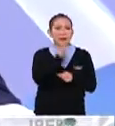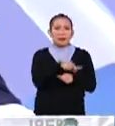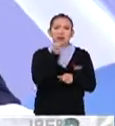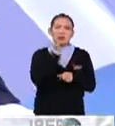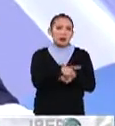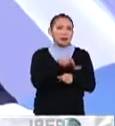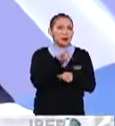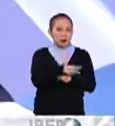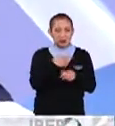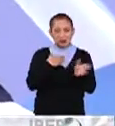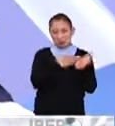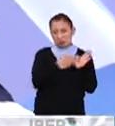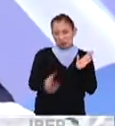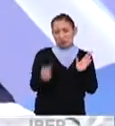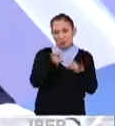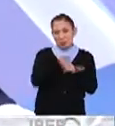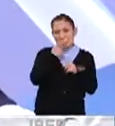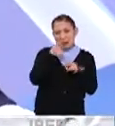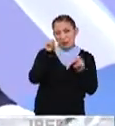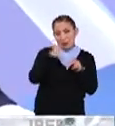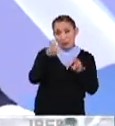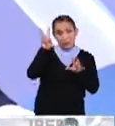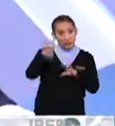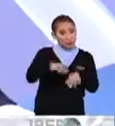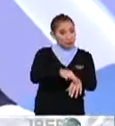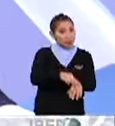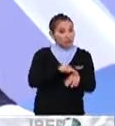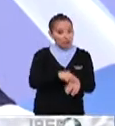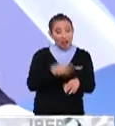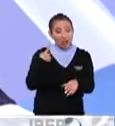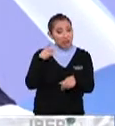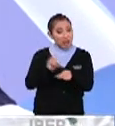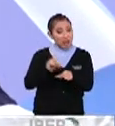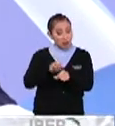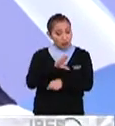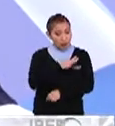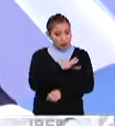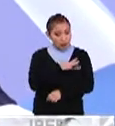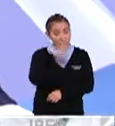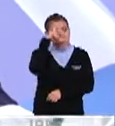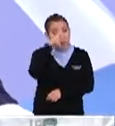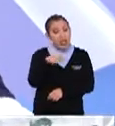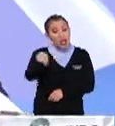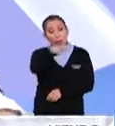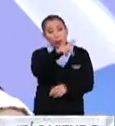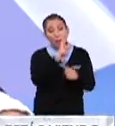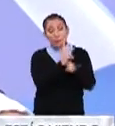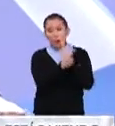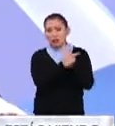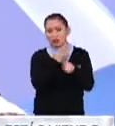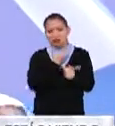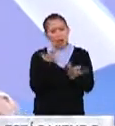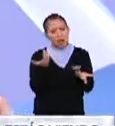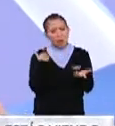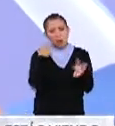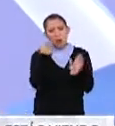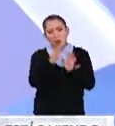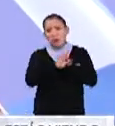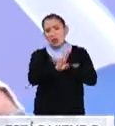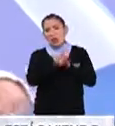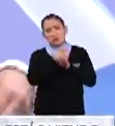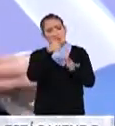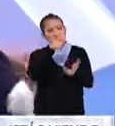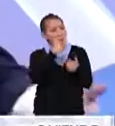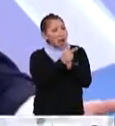en ello estas últimas semanas, es una realidad que sucede día con día. México es un país que cumple con todas las facetas de la migración,